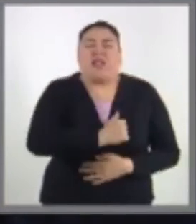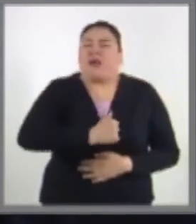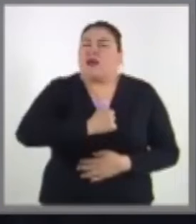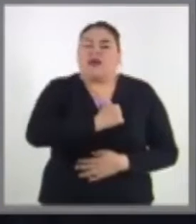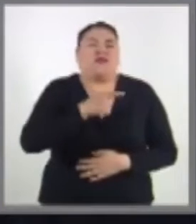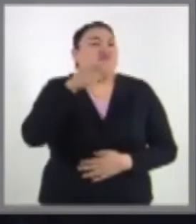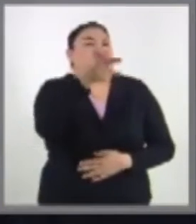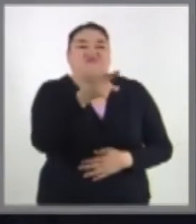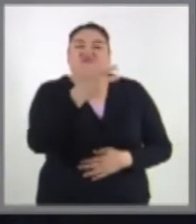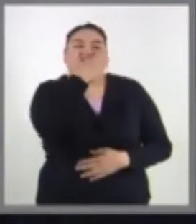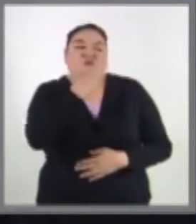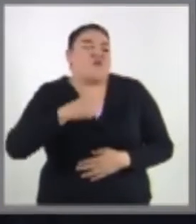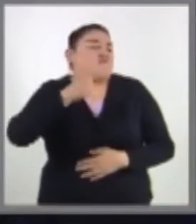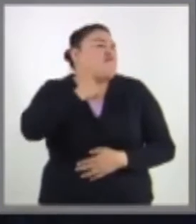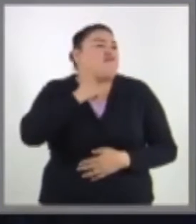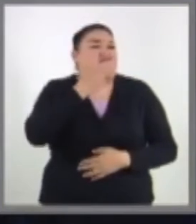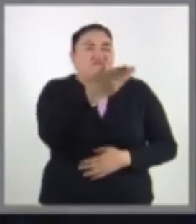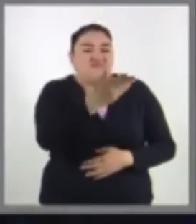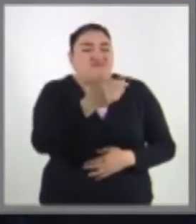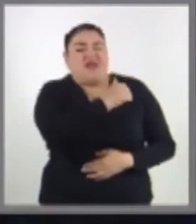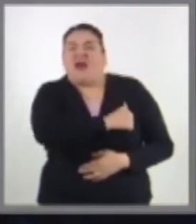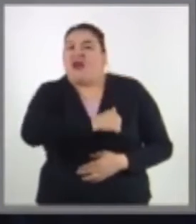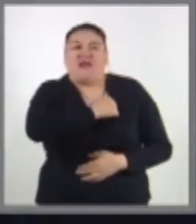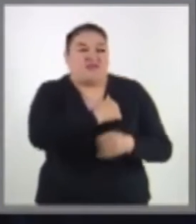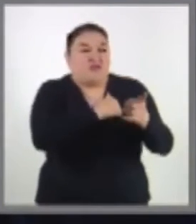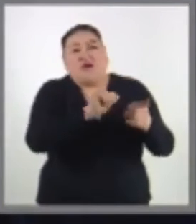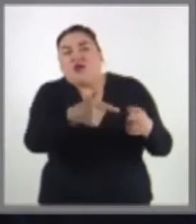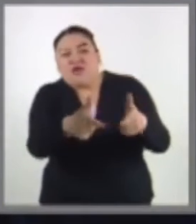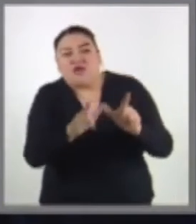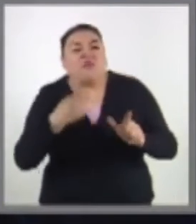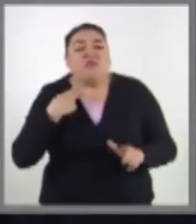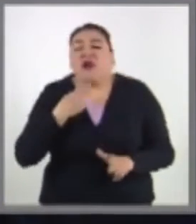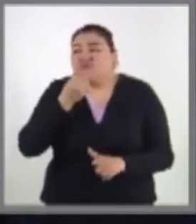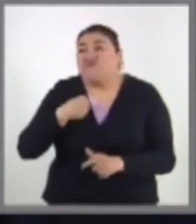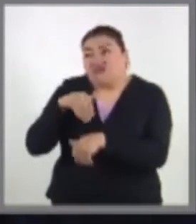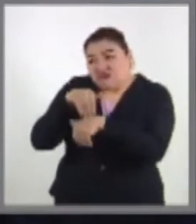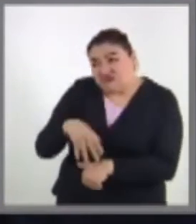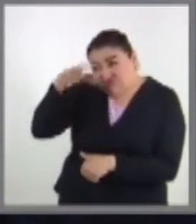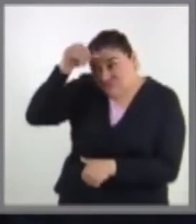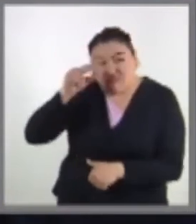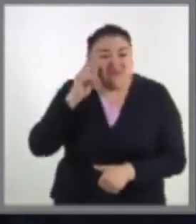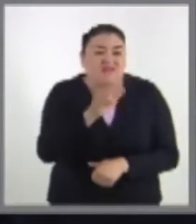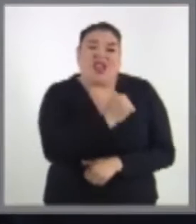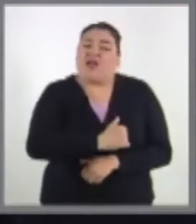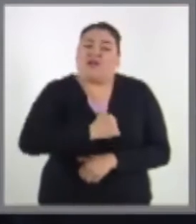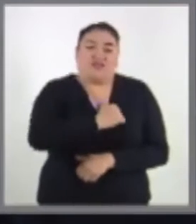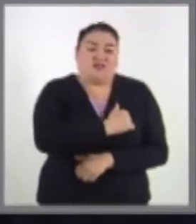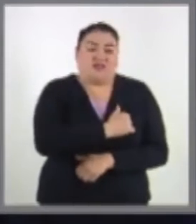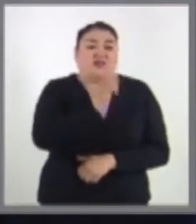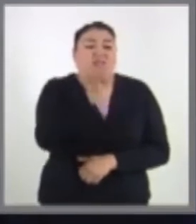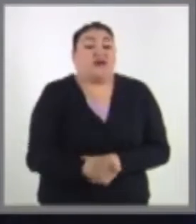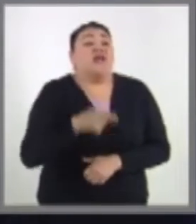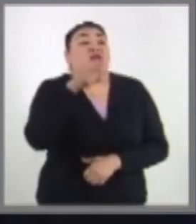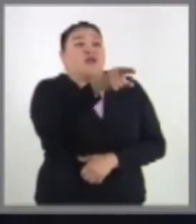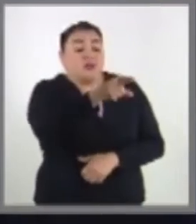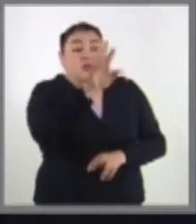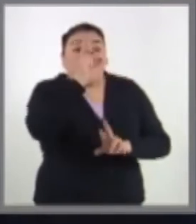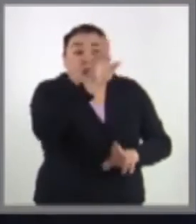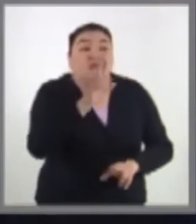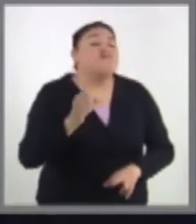que a usted y a otros compañeros de la bancada le dieron y ustedes aceptaron. Ese papel, señor Cordero, le quita a usted,